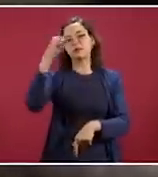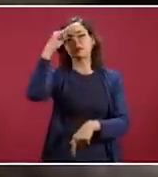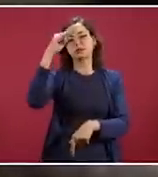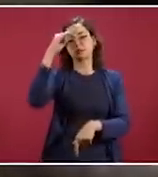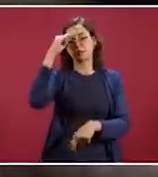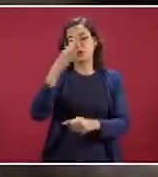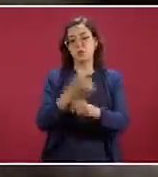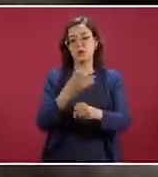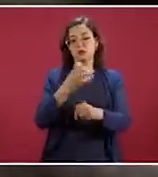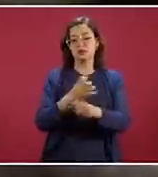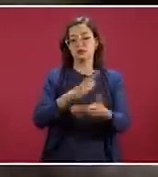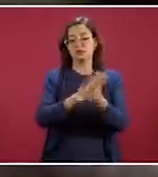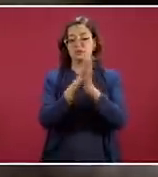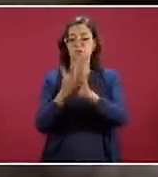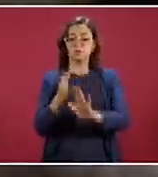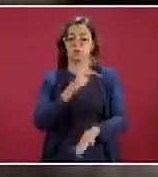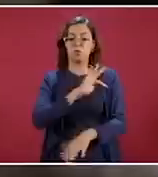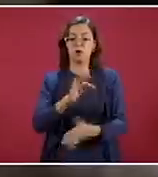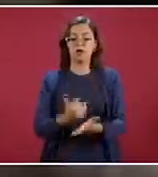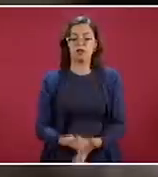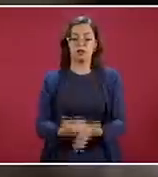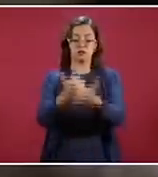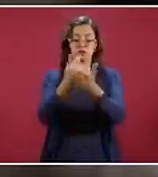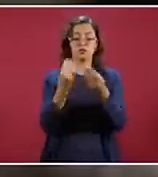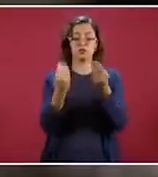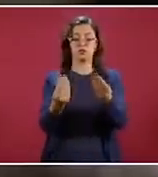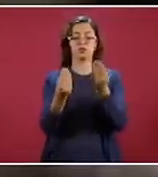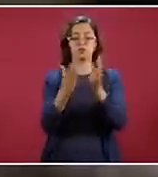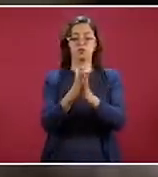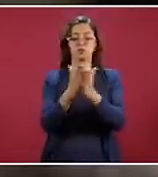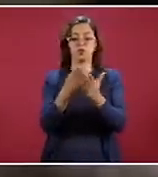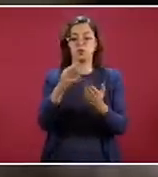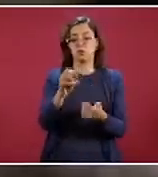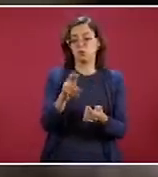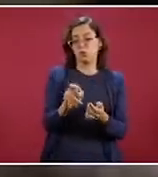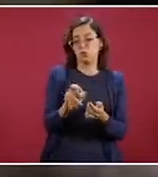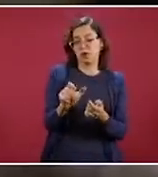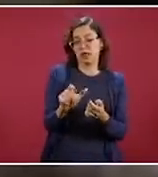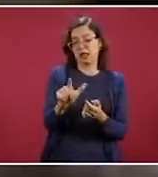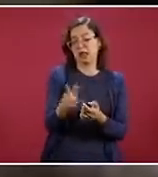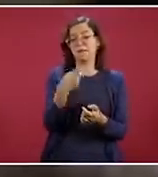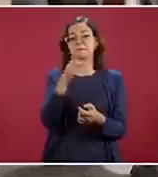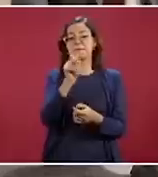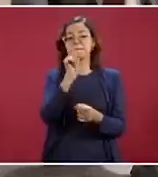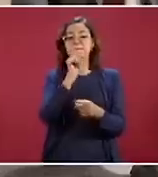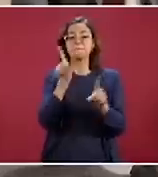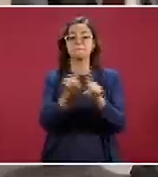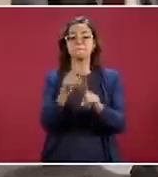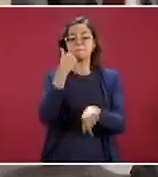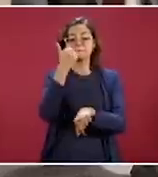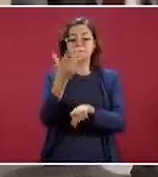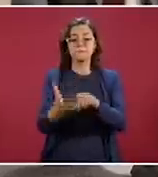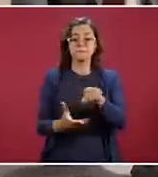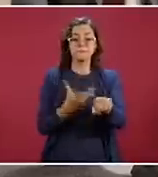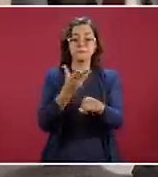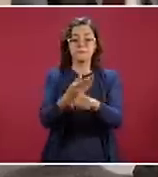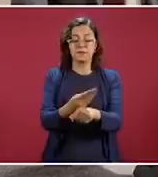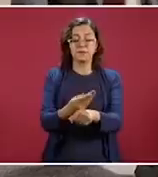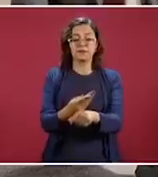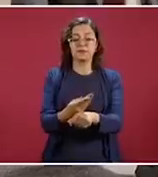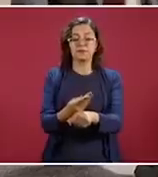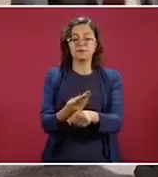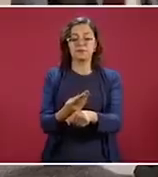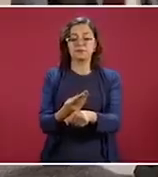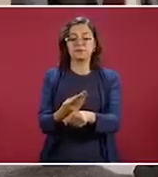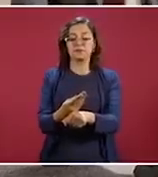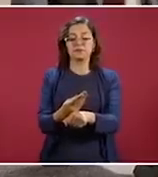cuarta transformación. Esa es nuestra pregunta. Pero además quisiera agregarle que la valiosa